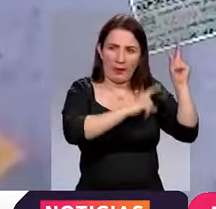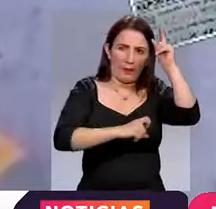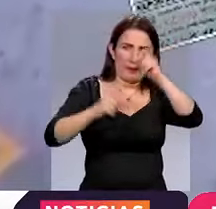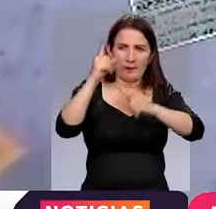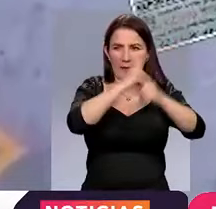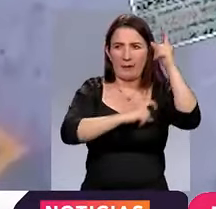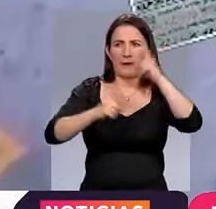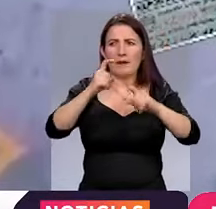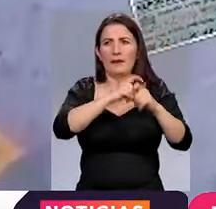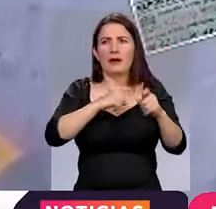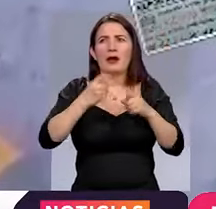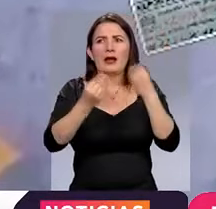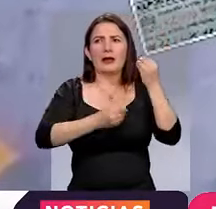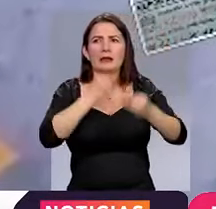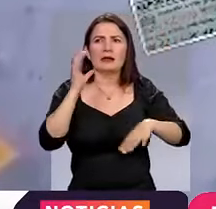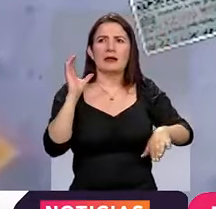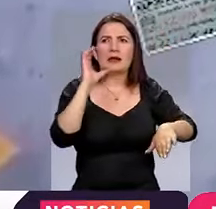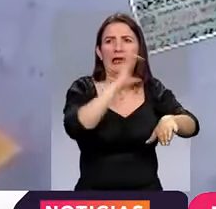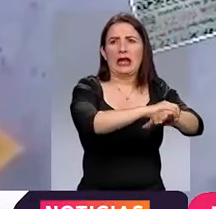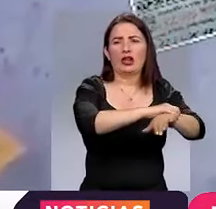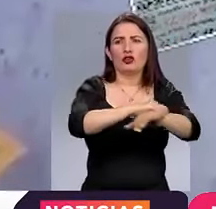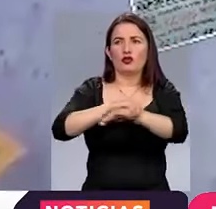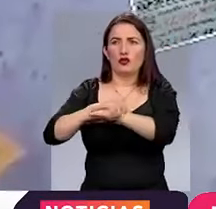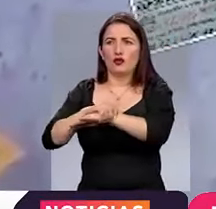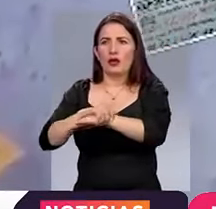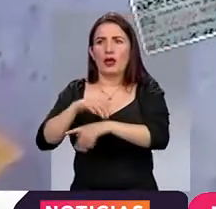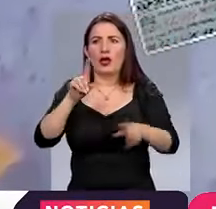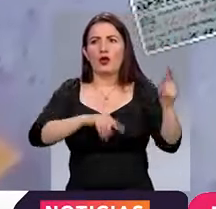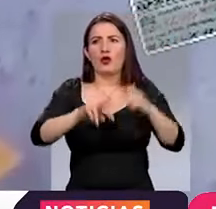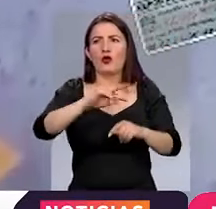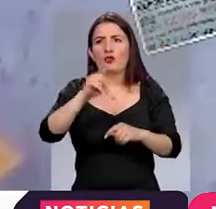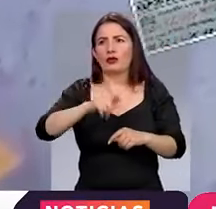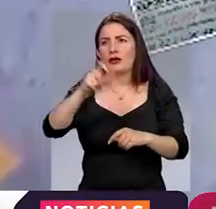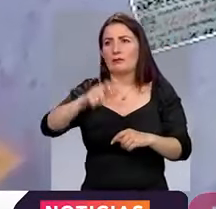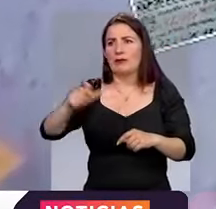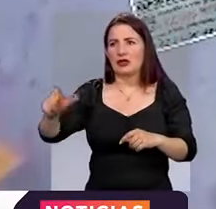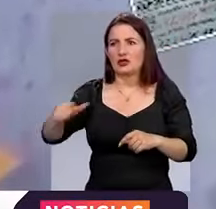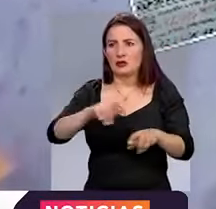las autoridades para establecer las capturas correspondientes a otras personas involucradas en los hechos.